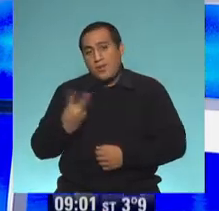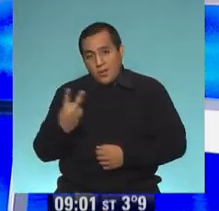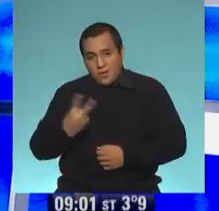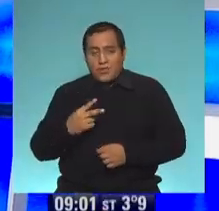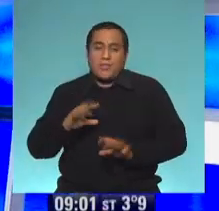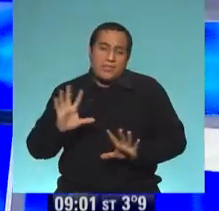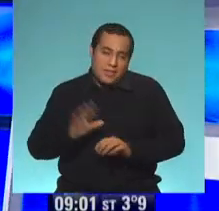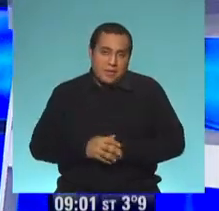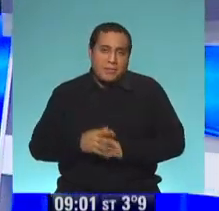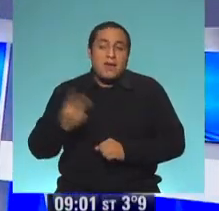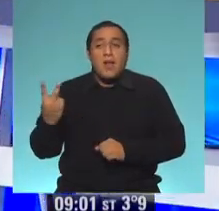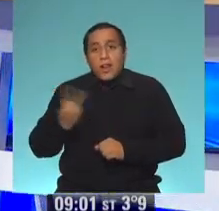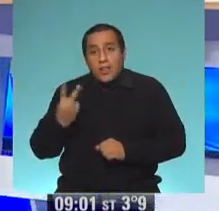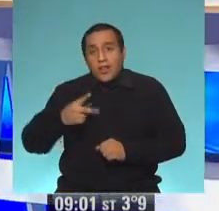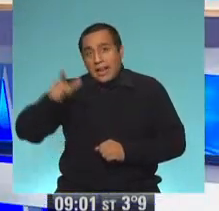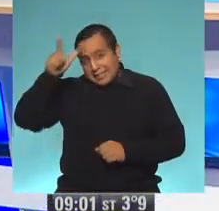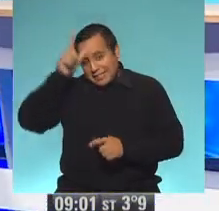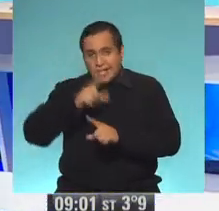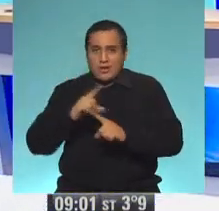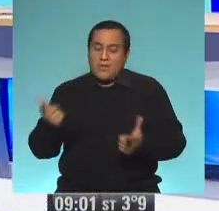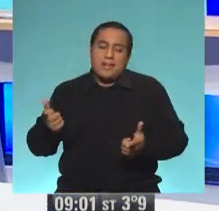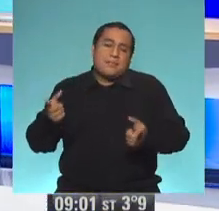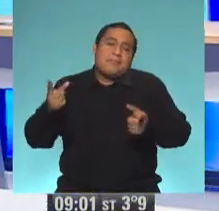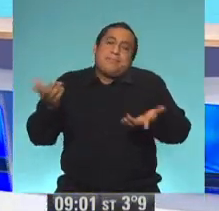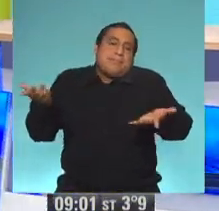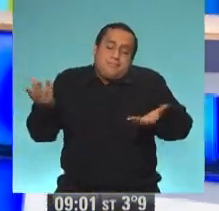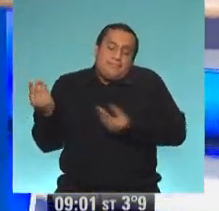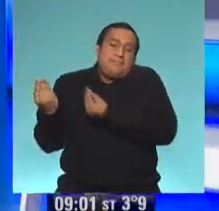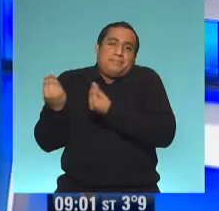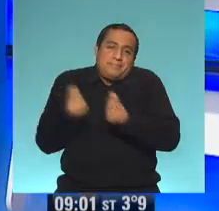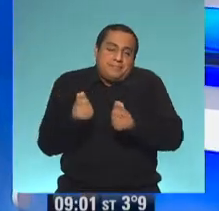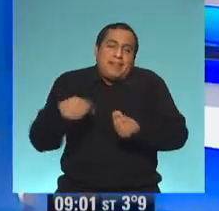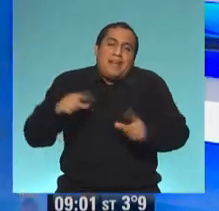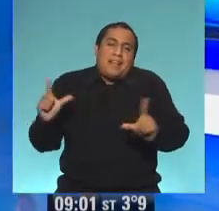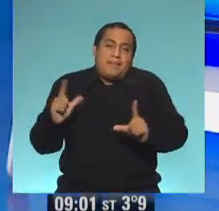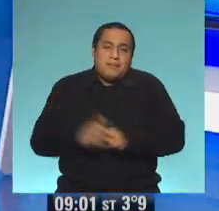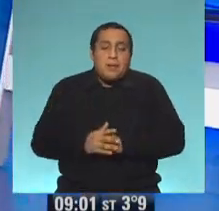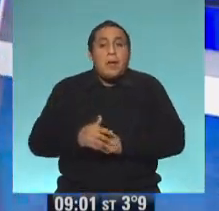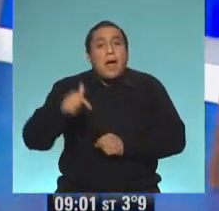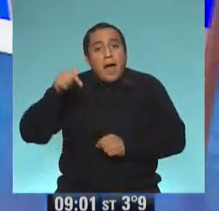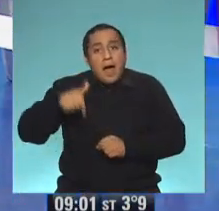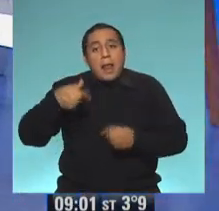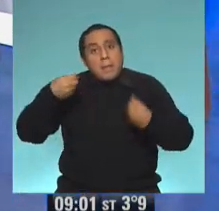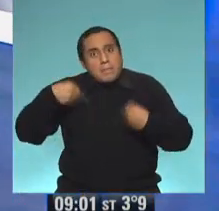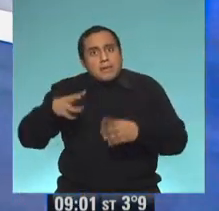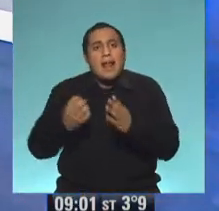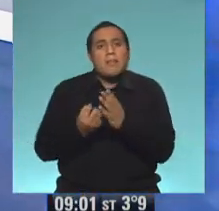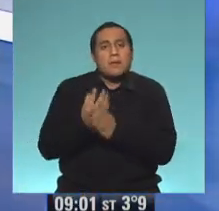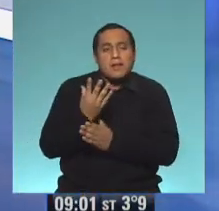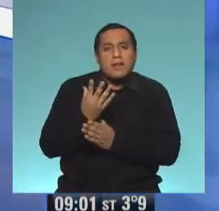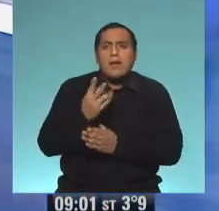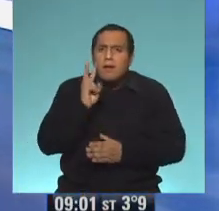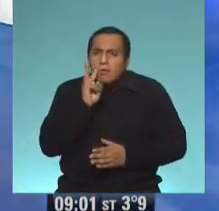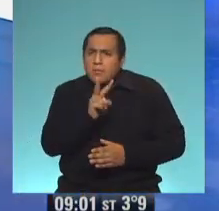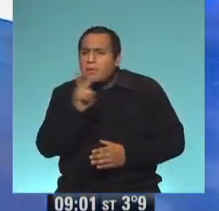conductores. Sin licencia. Conductores sin licencia. No vamos a checar, amigos y amigas, porque está comenzando la mañana. ¿Qué? Mira, cada vez hay